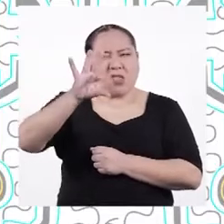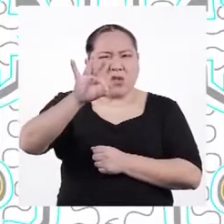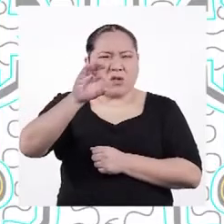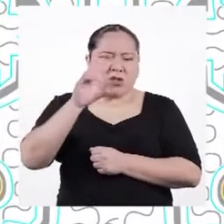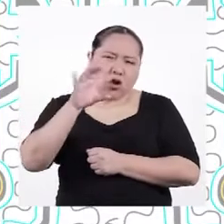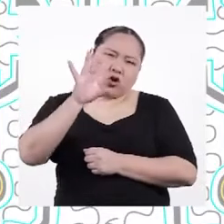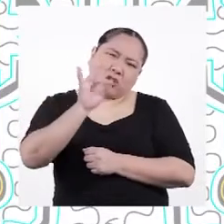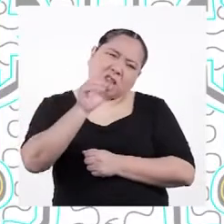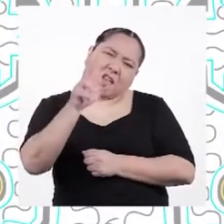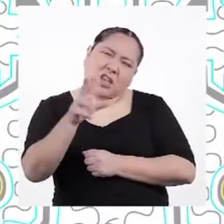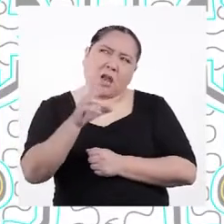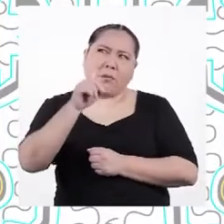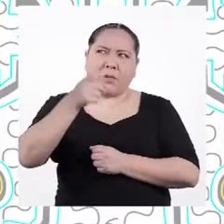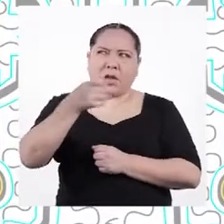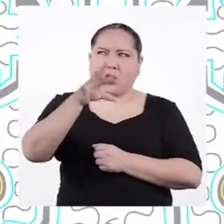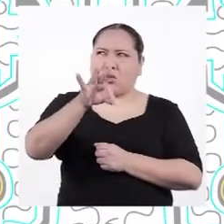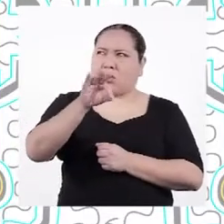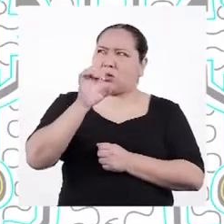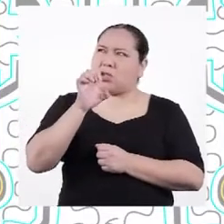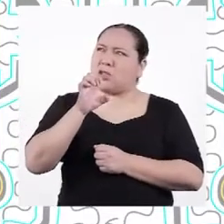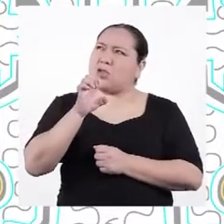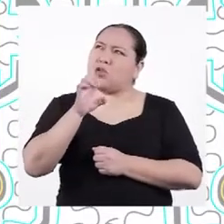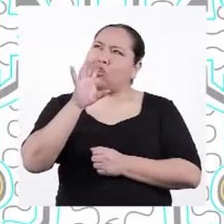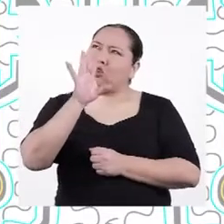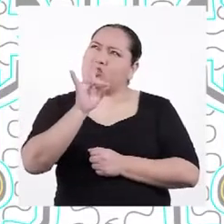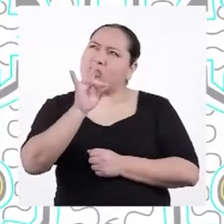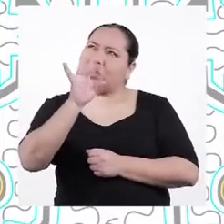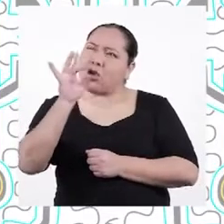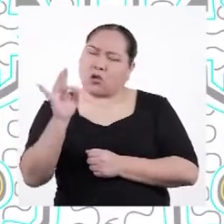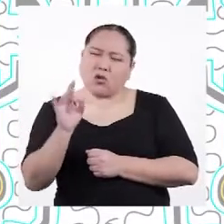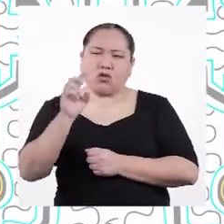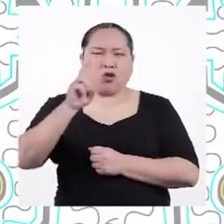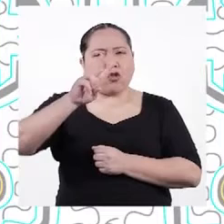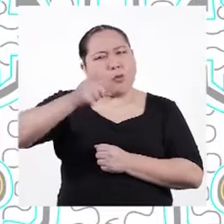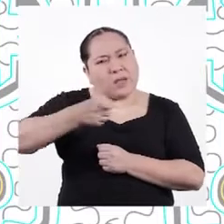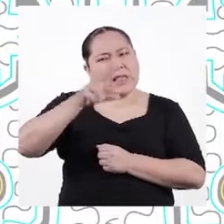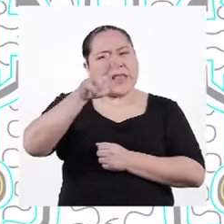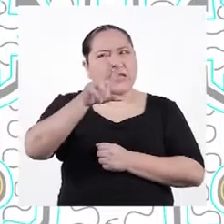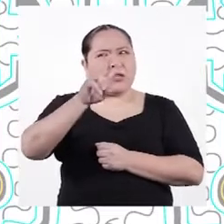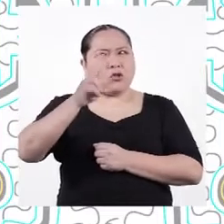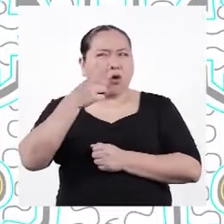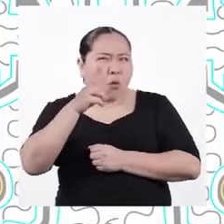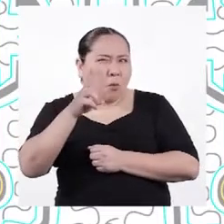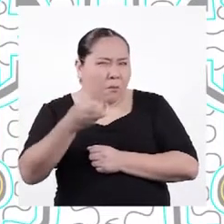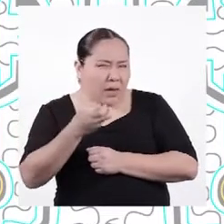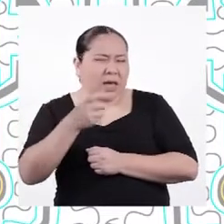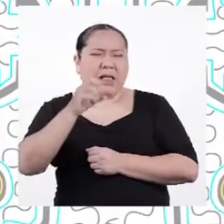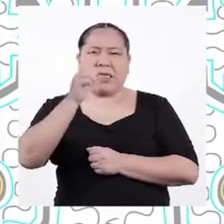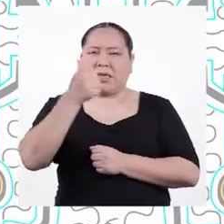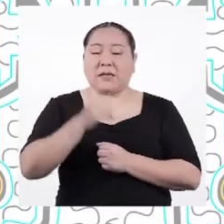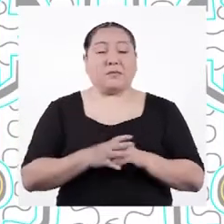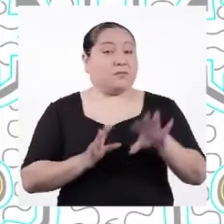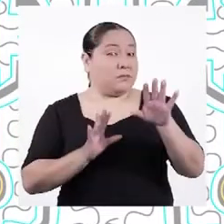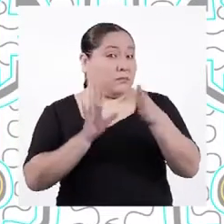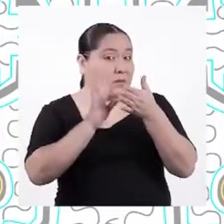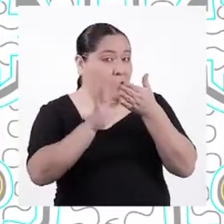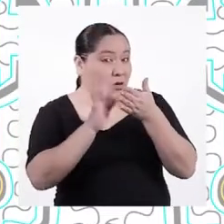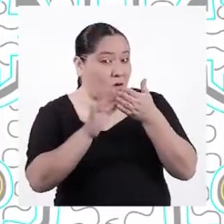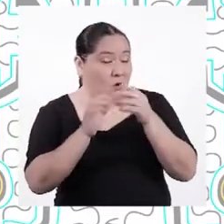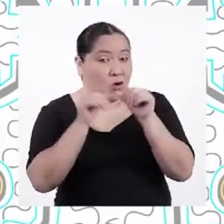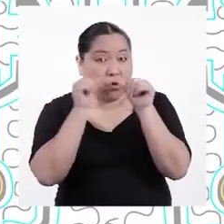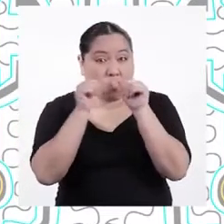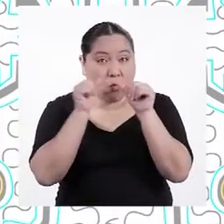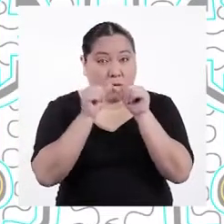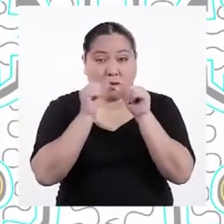1983, 1998, 2003 y 2010. Disculpa que te interrumpa, Kubi. Las fechas